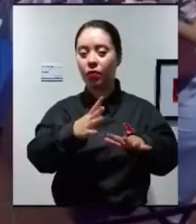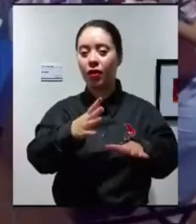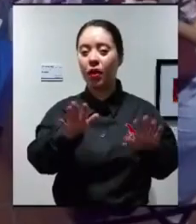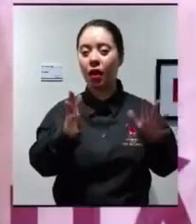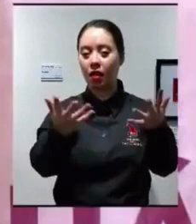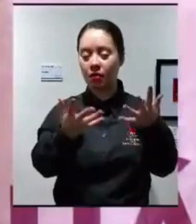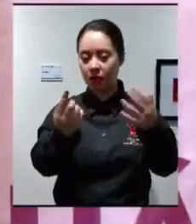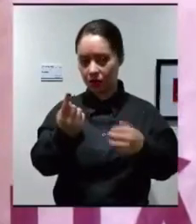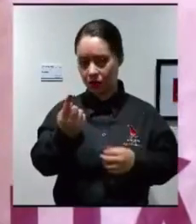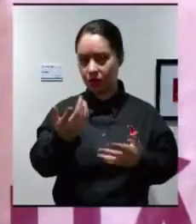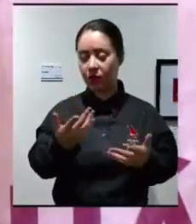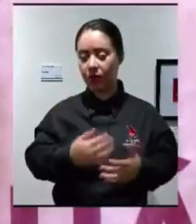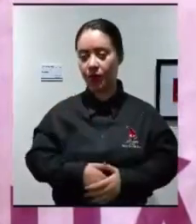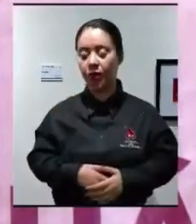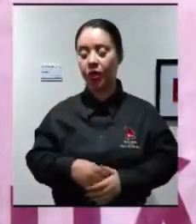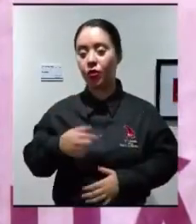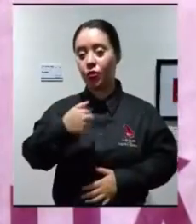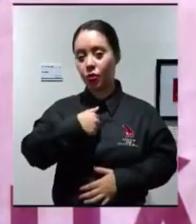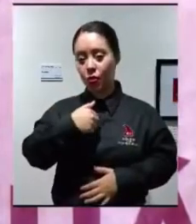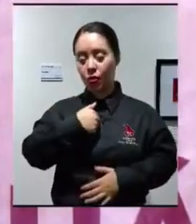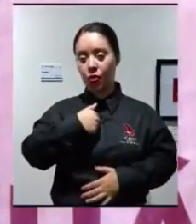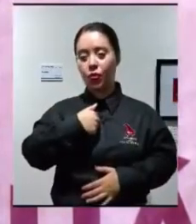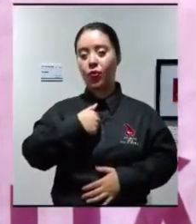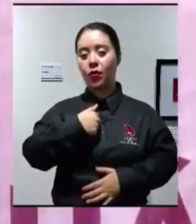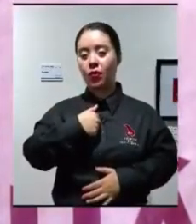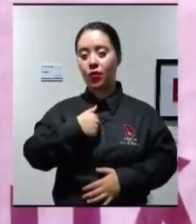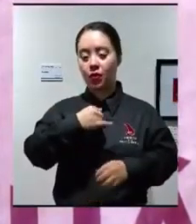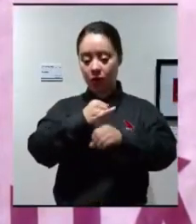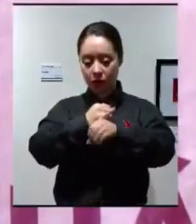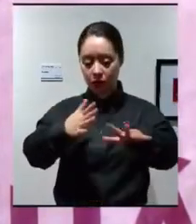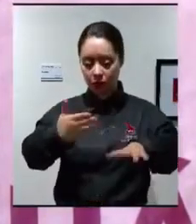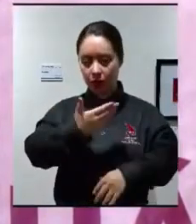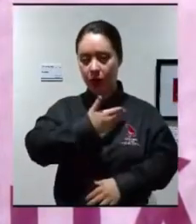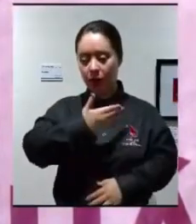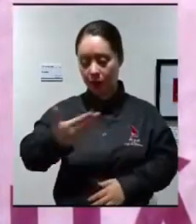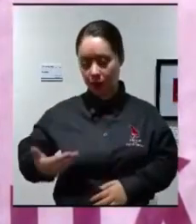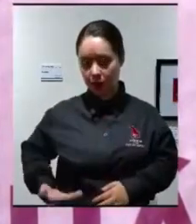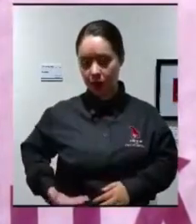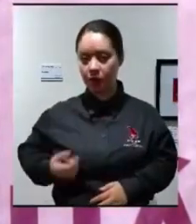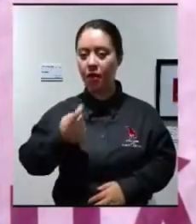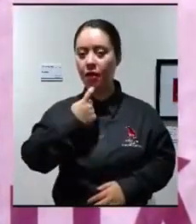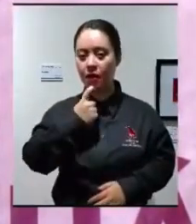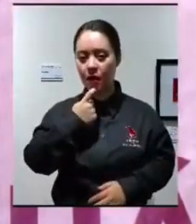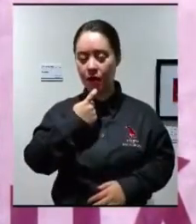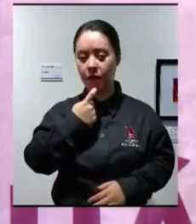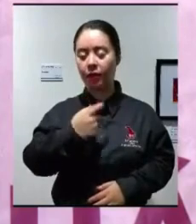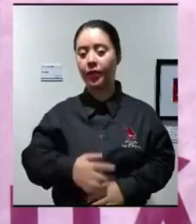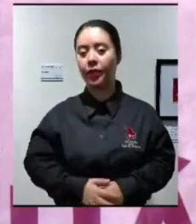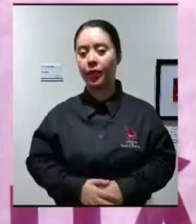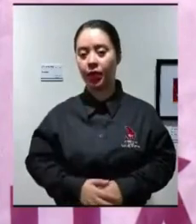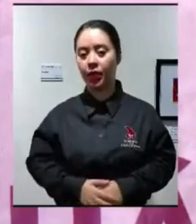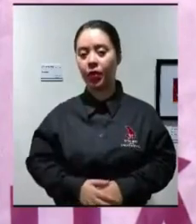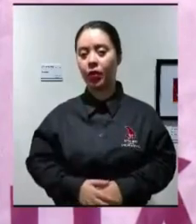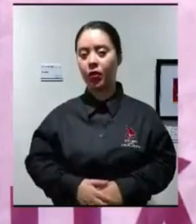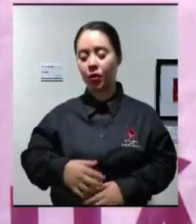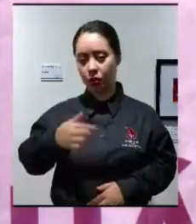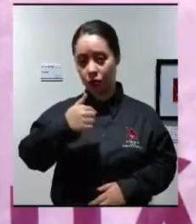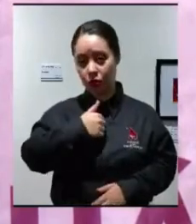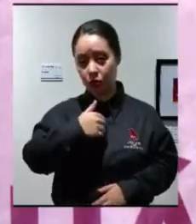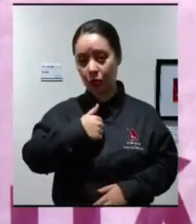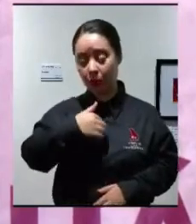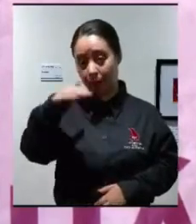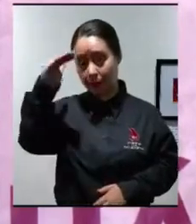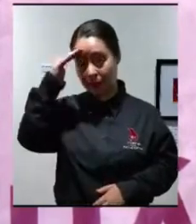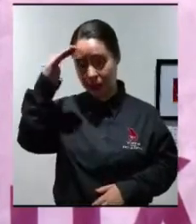el presidente Pues creo que hay que destacar que que ha habido un cambio en la forma de gobernar en nuestro país muy